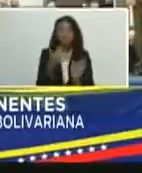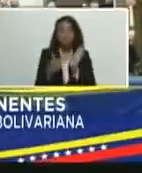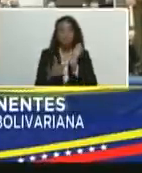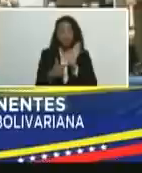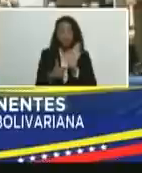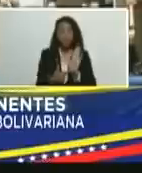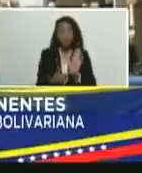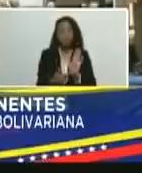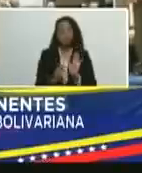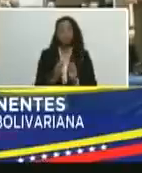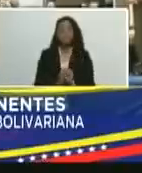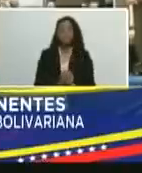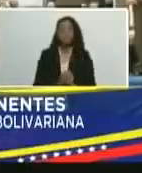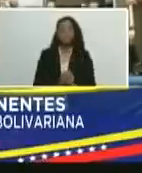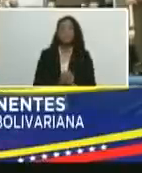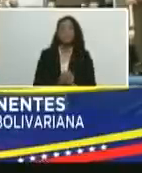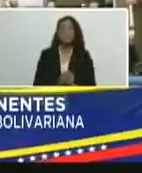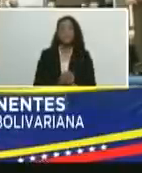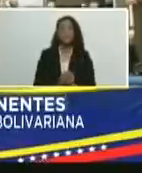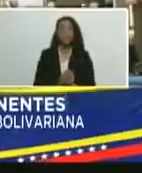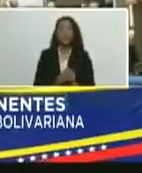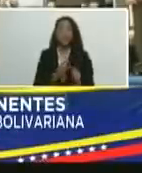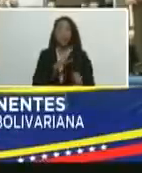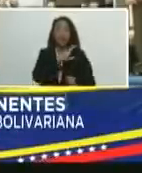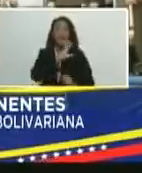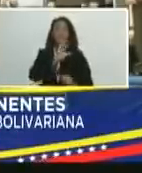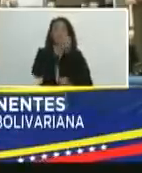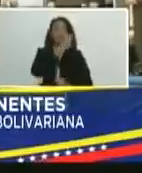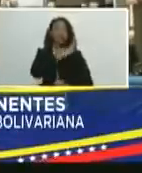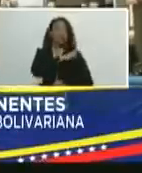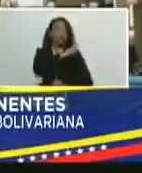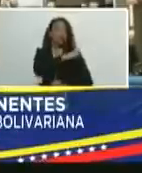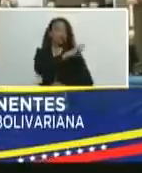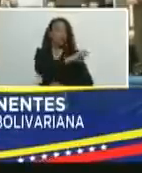a los ascensos del día de hoy,